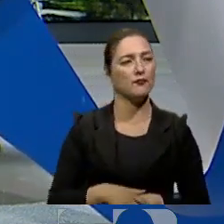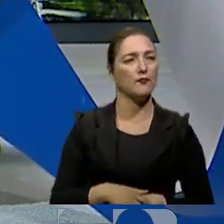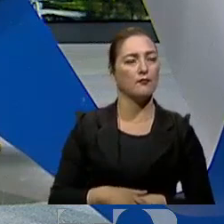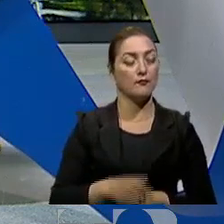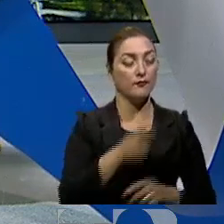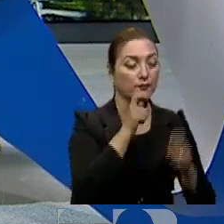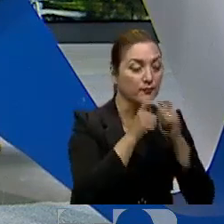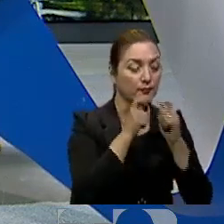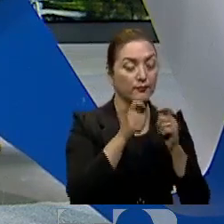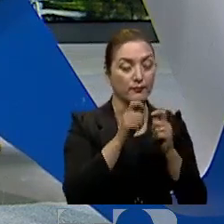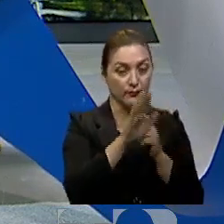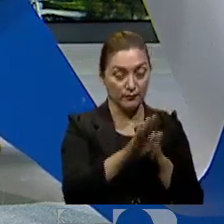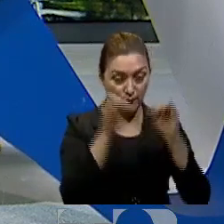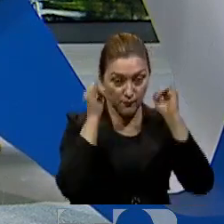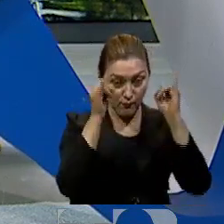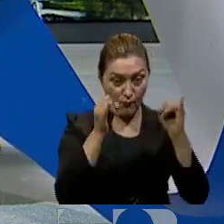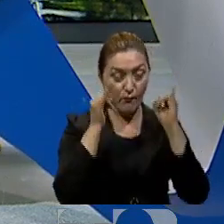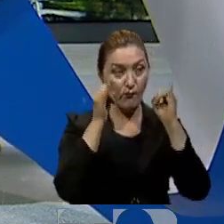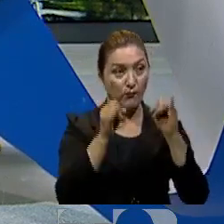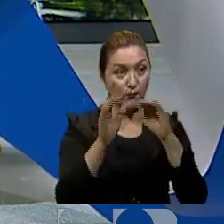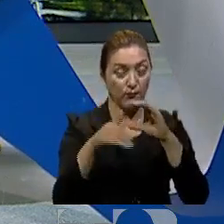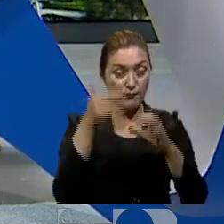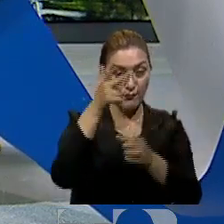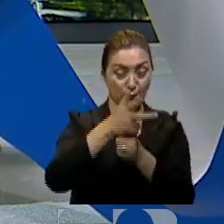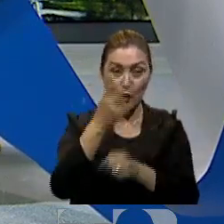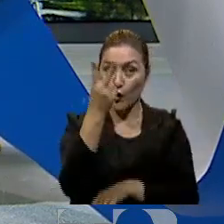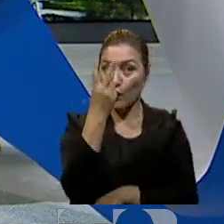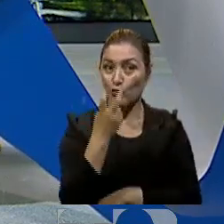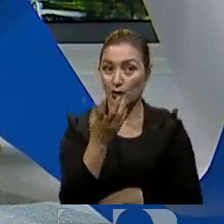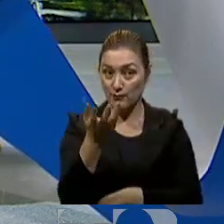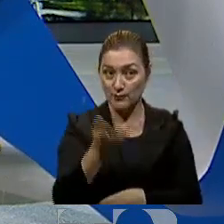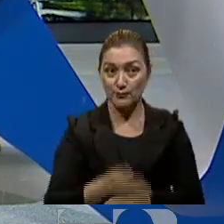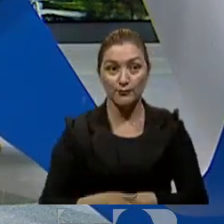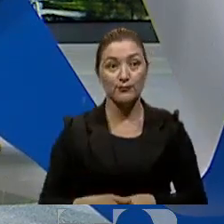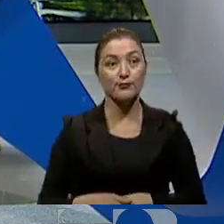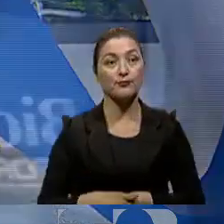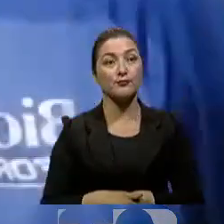conversado con su entrenador, Javier Cayambe. Esto nos mandan desde el hotel, por favor.